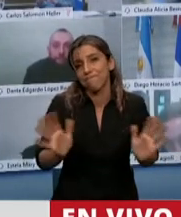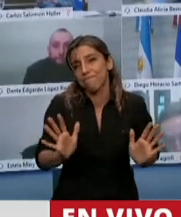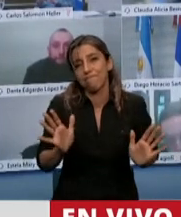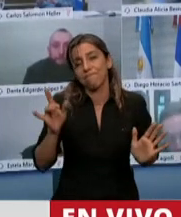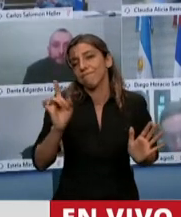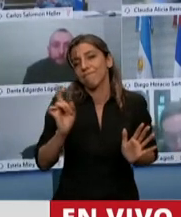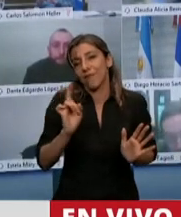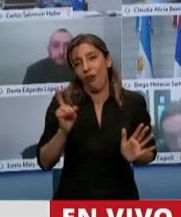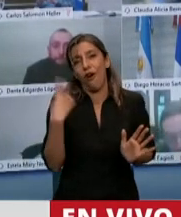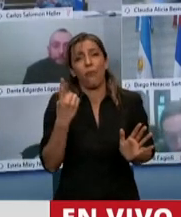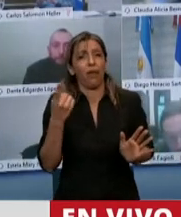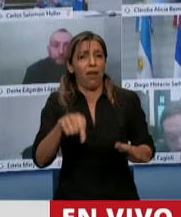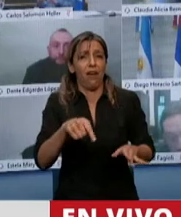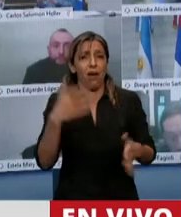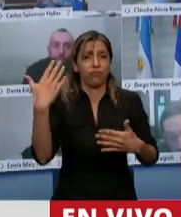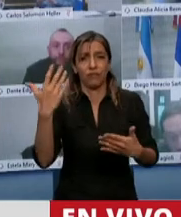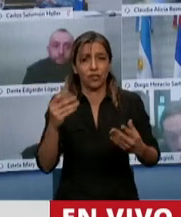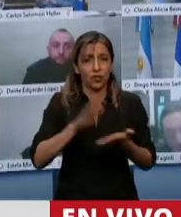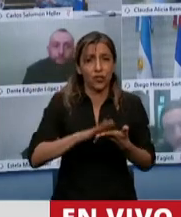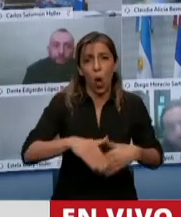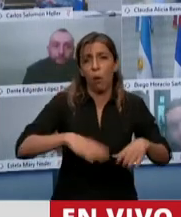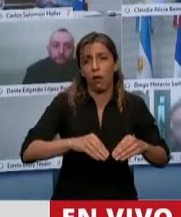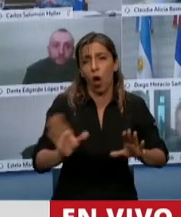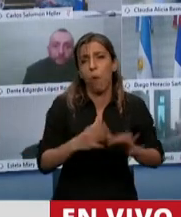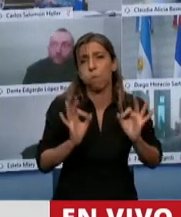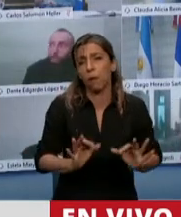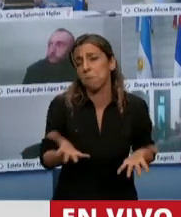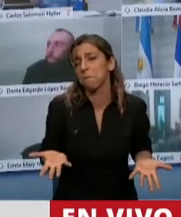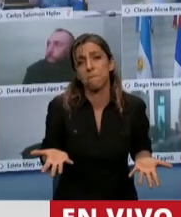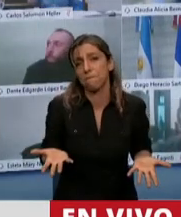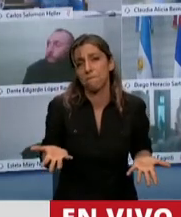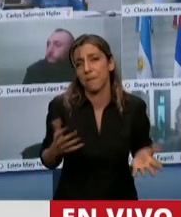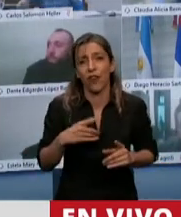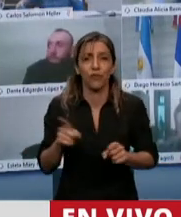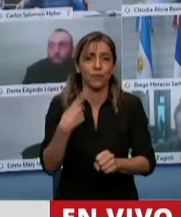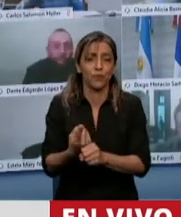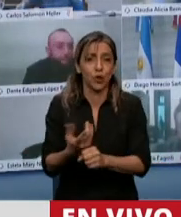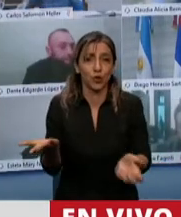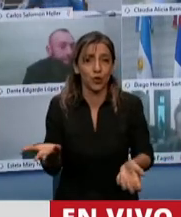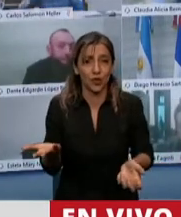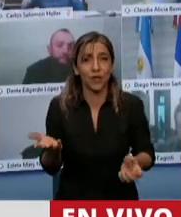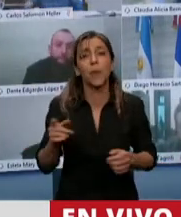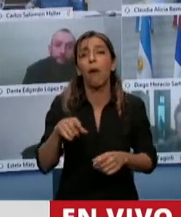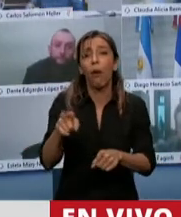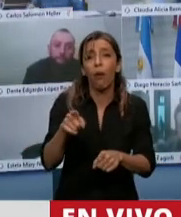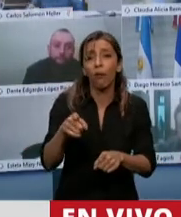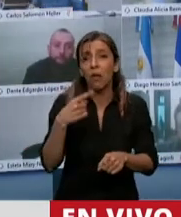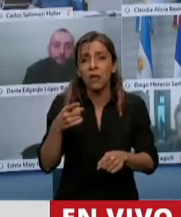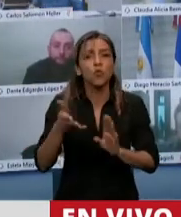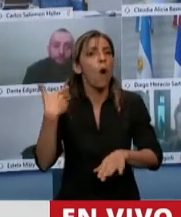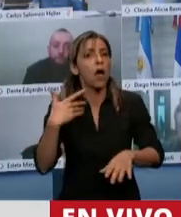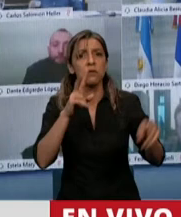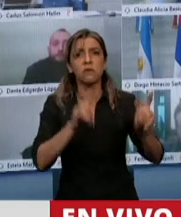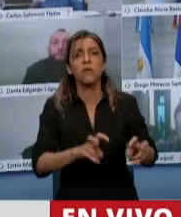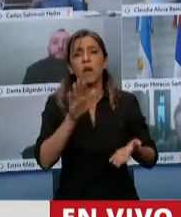que está planteando en la Cámara de Diputados. Y en segundo lugar, tampoco es cierto que no se podían tocar temas que no tengan que ver exclusivamente